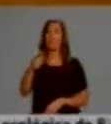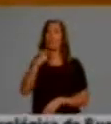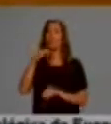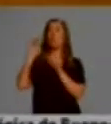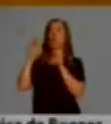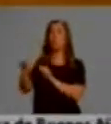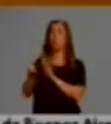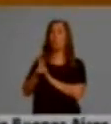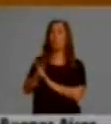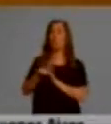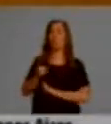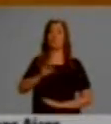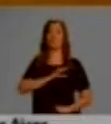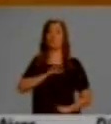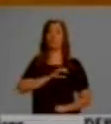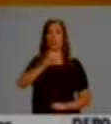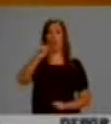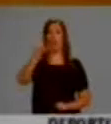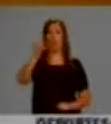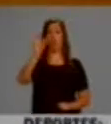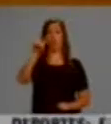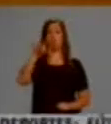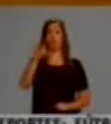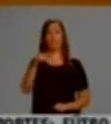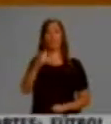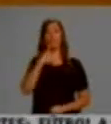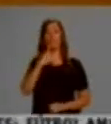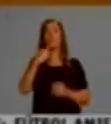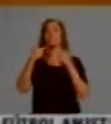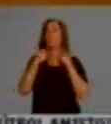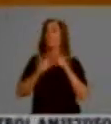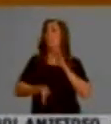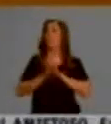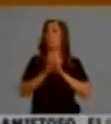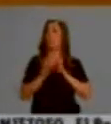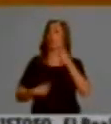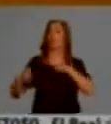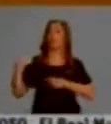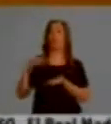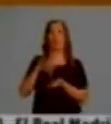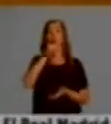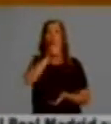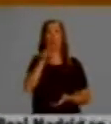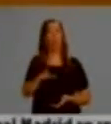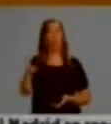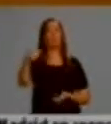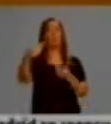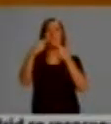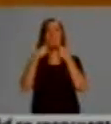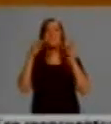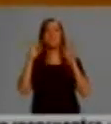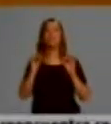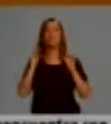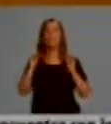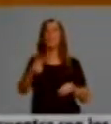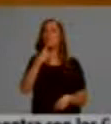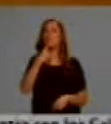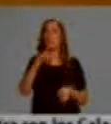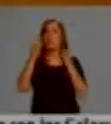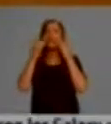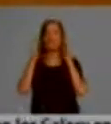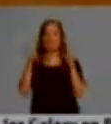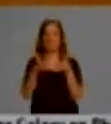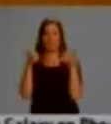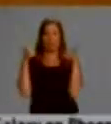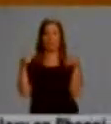su portavoz, el señor Alonso, en la Diputación Permanente del pasado 11 de julio. Estas exactamente fueron sus